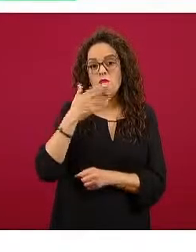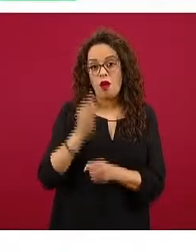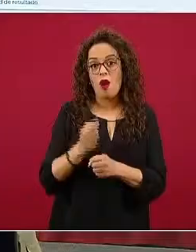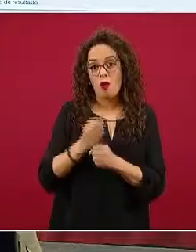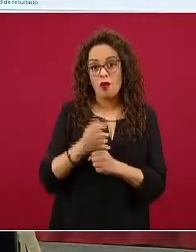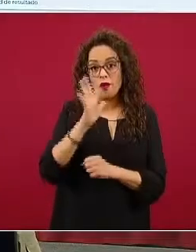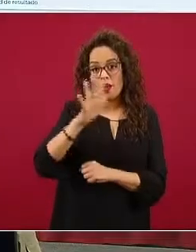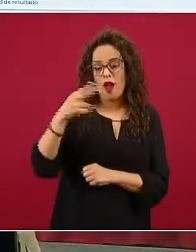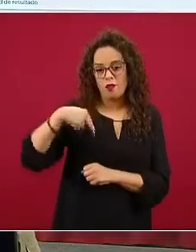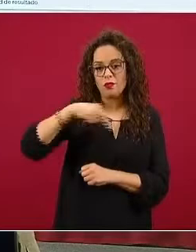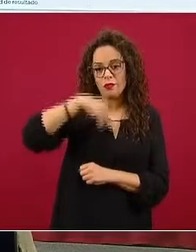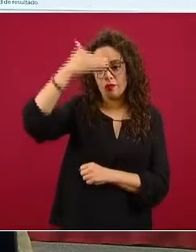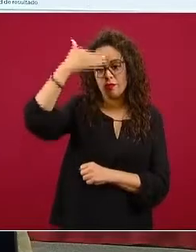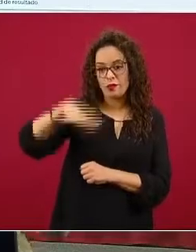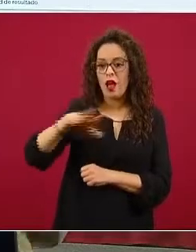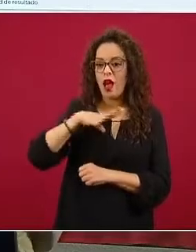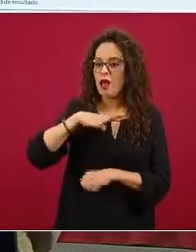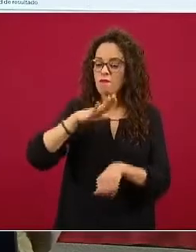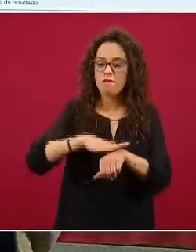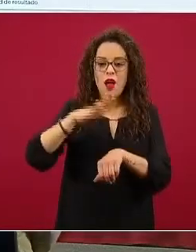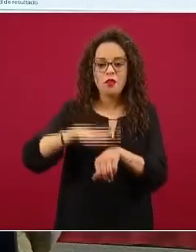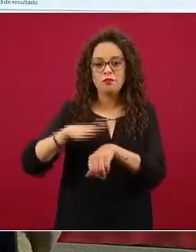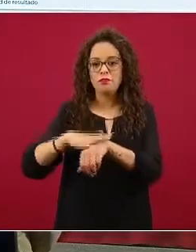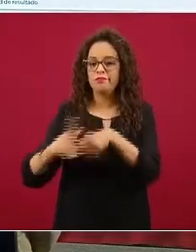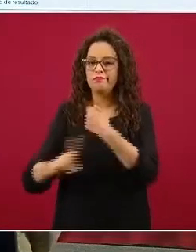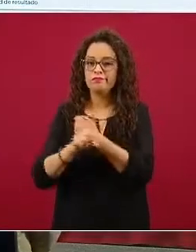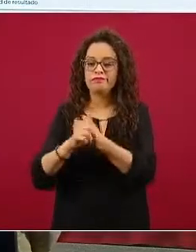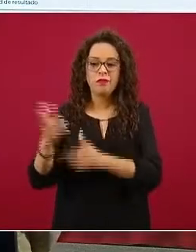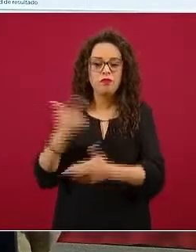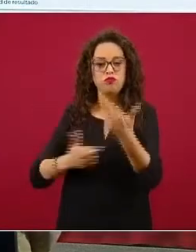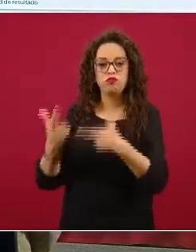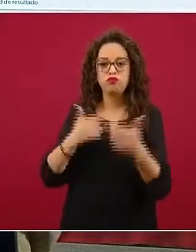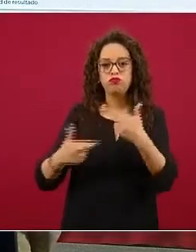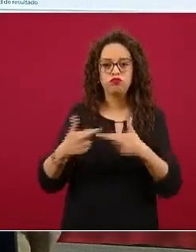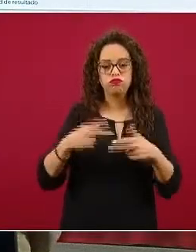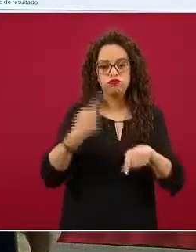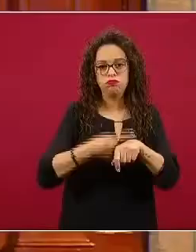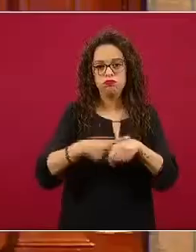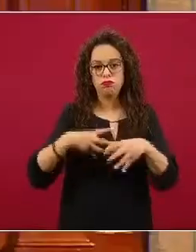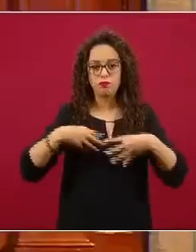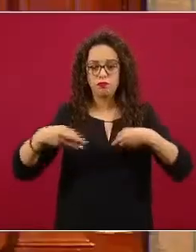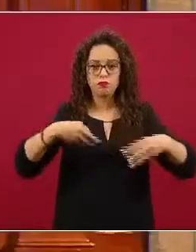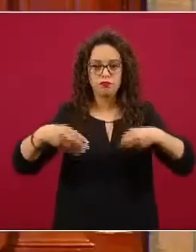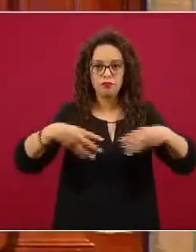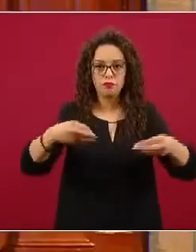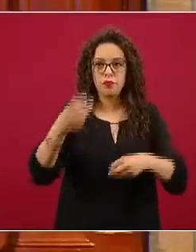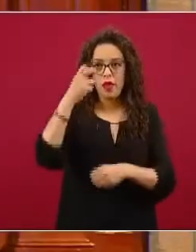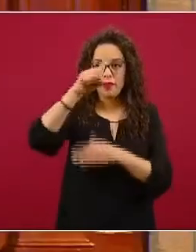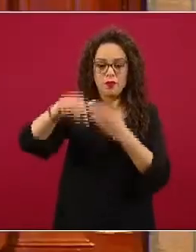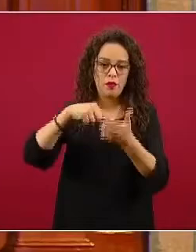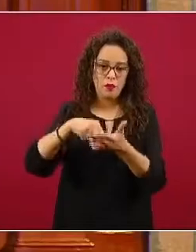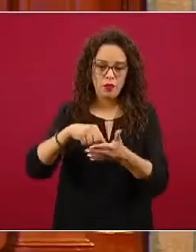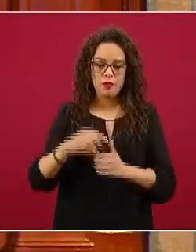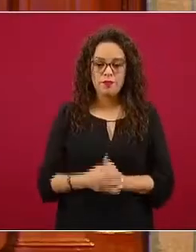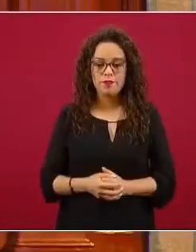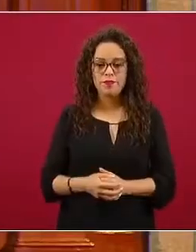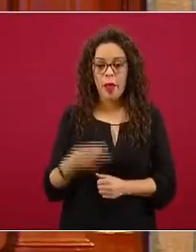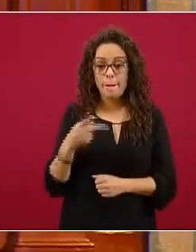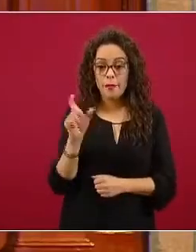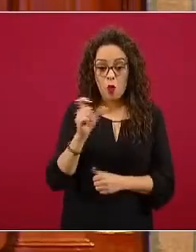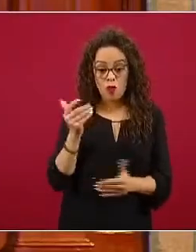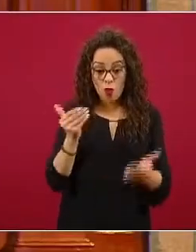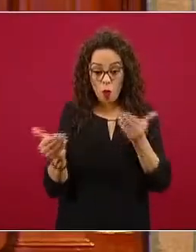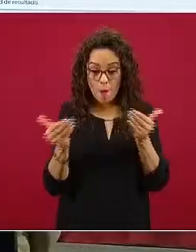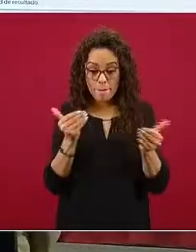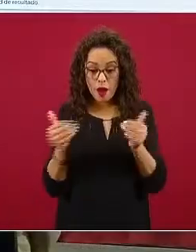momentos teniendo una mayor afectación por el rebrote que ha ocurrido en el mismo. Sin embargo, cuando comparamos el pico